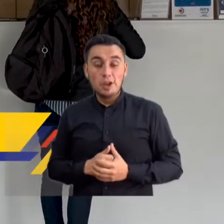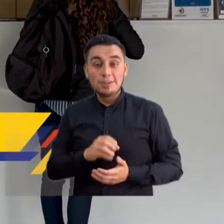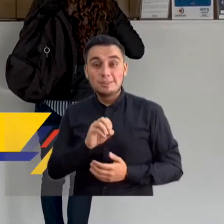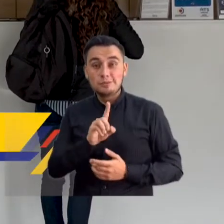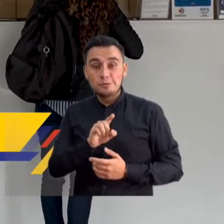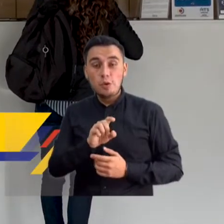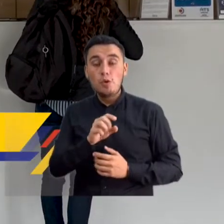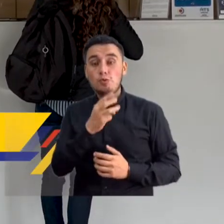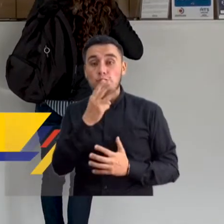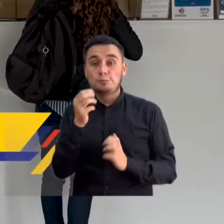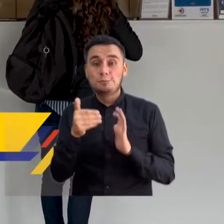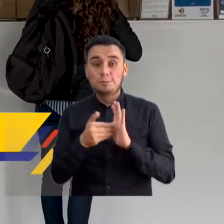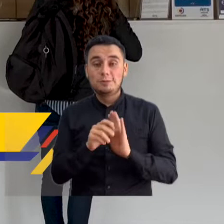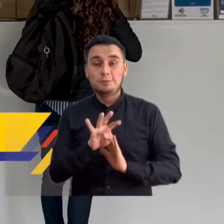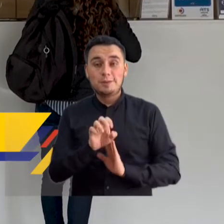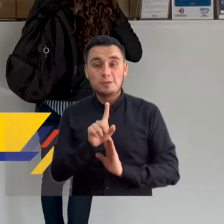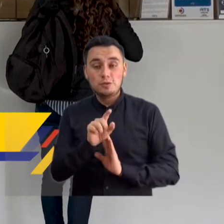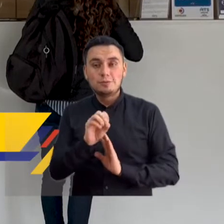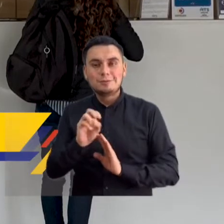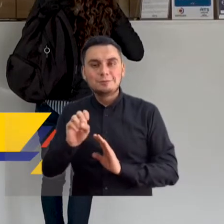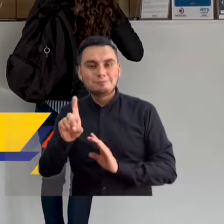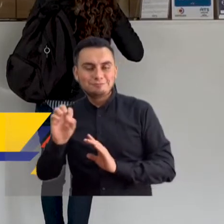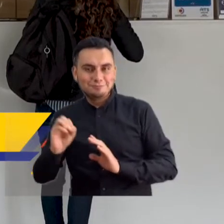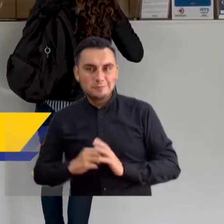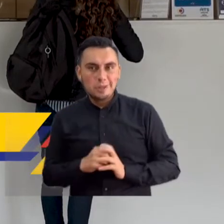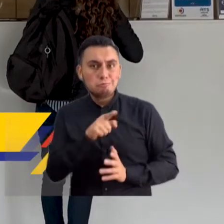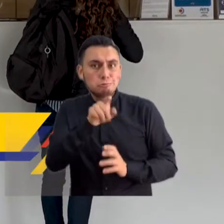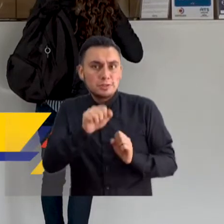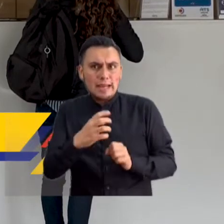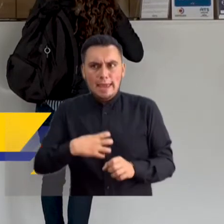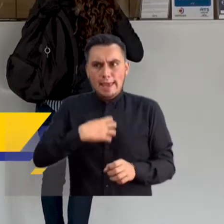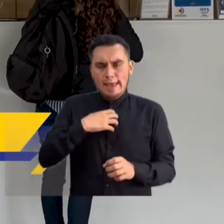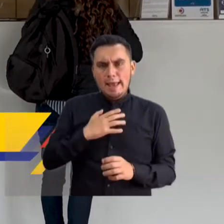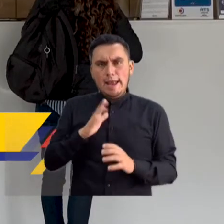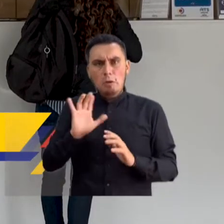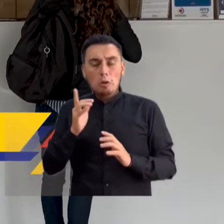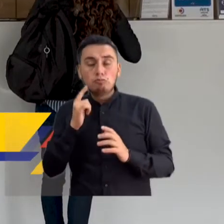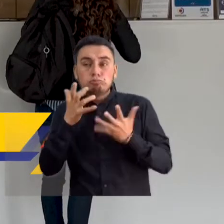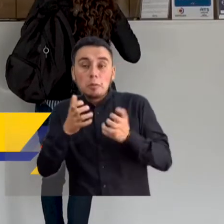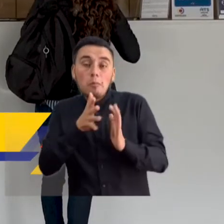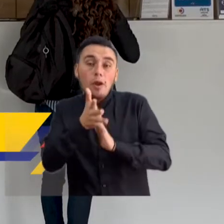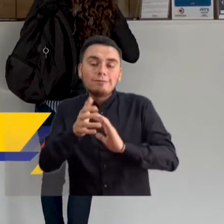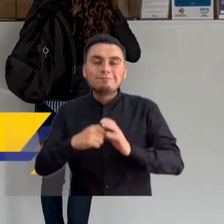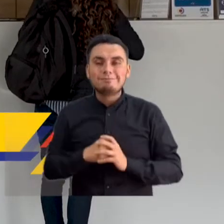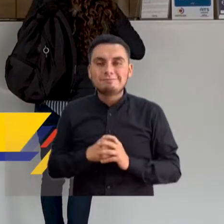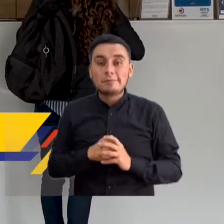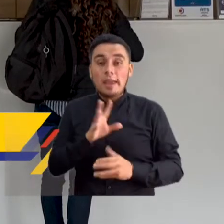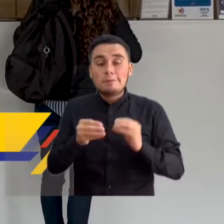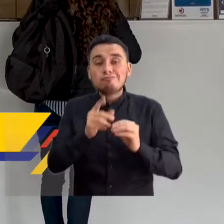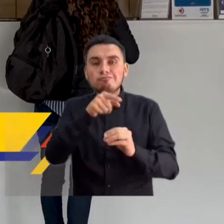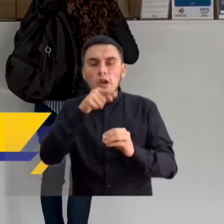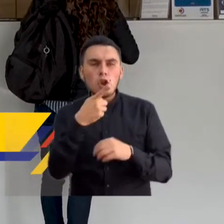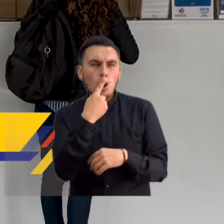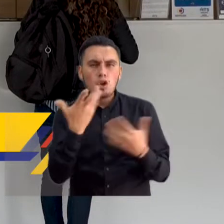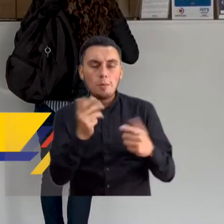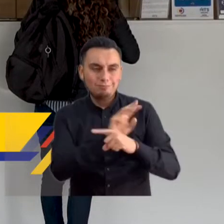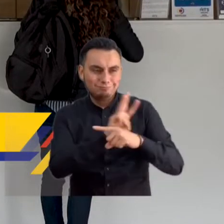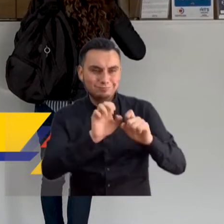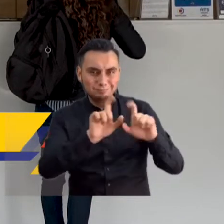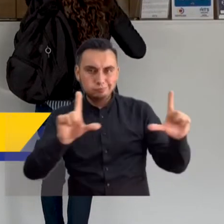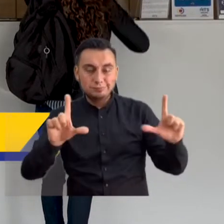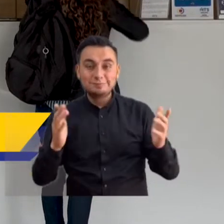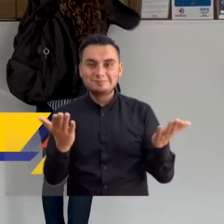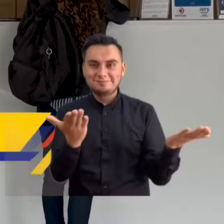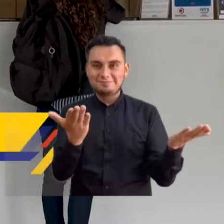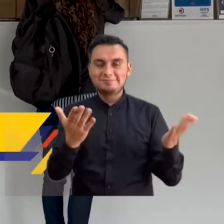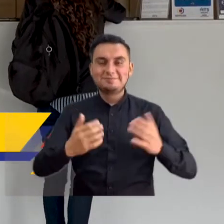018000910060 para recibir quejas, peticiones y reclamos. También pueden hacer sus consultas en la página web